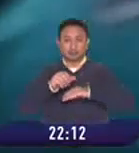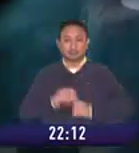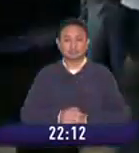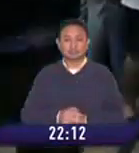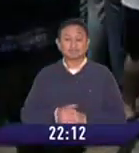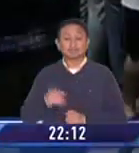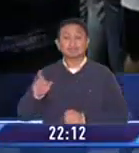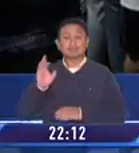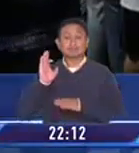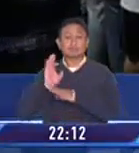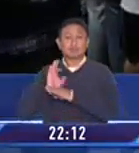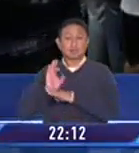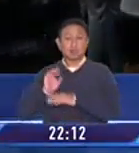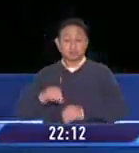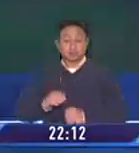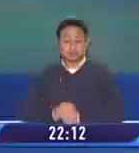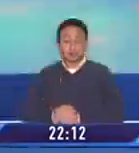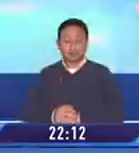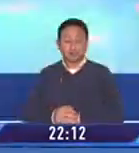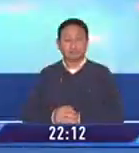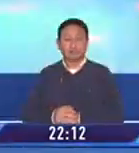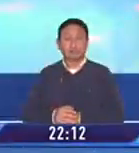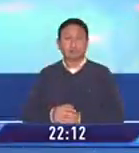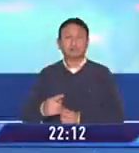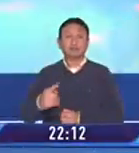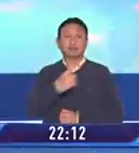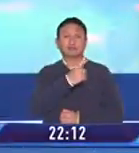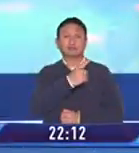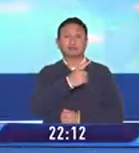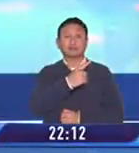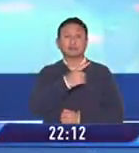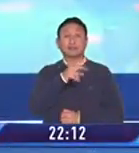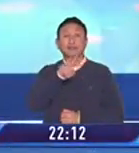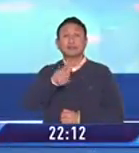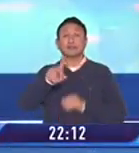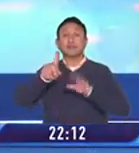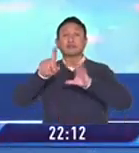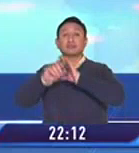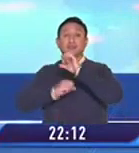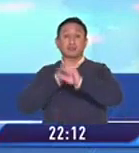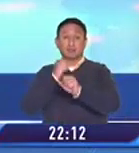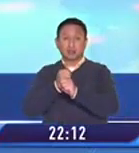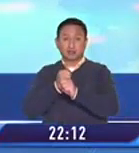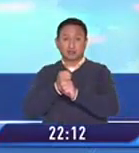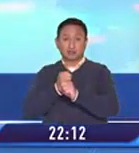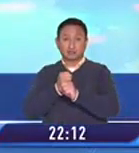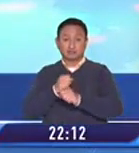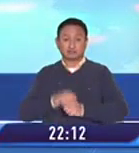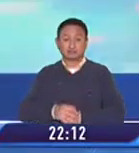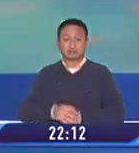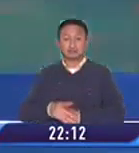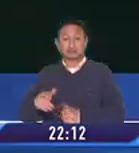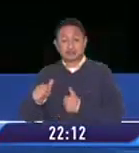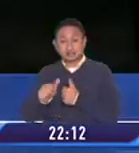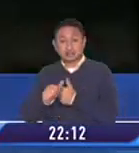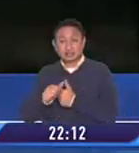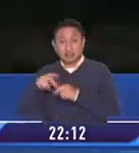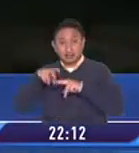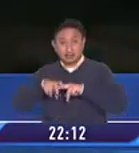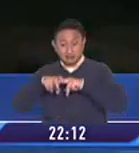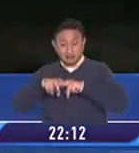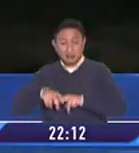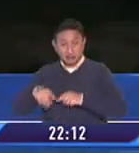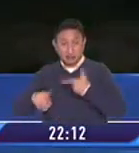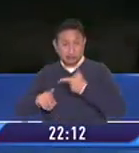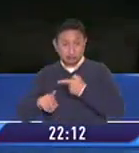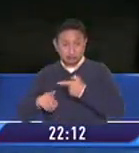los testigos, Ariel Alexander Alcíbar tenía 26 años de edad y vivía a 2 cuadras del sitio